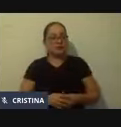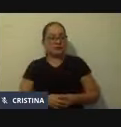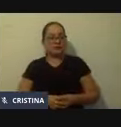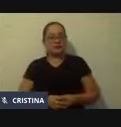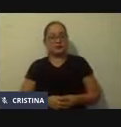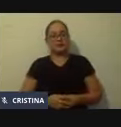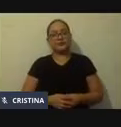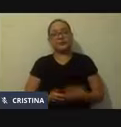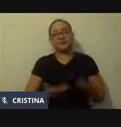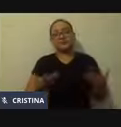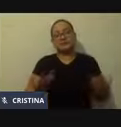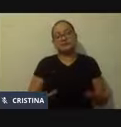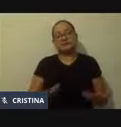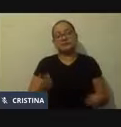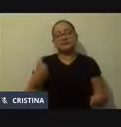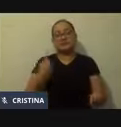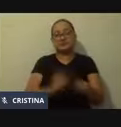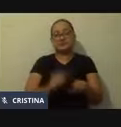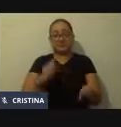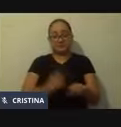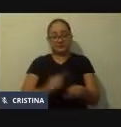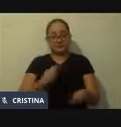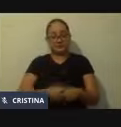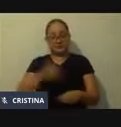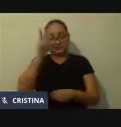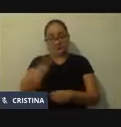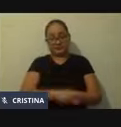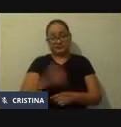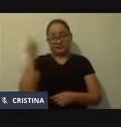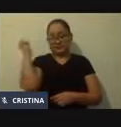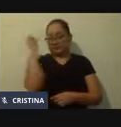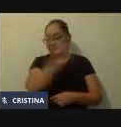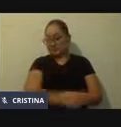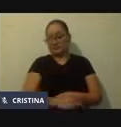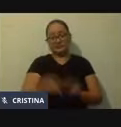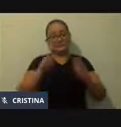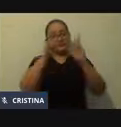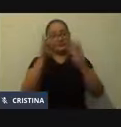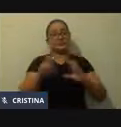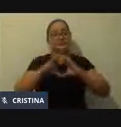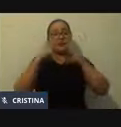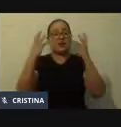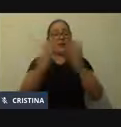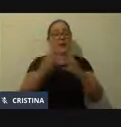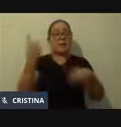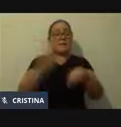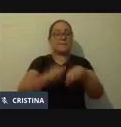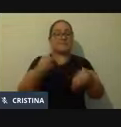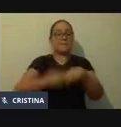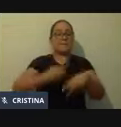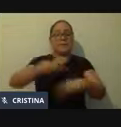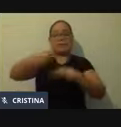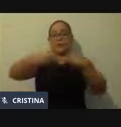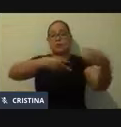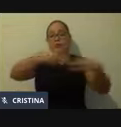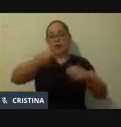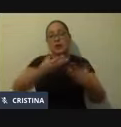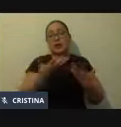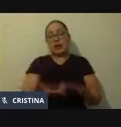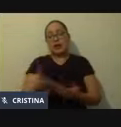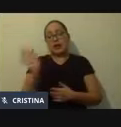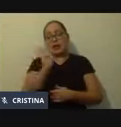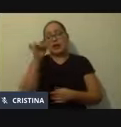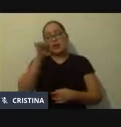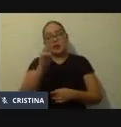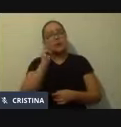Es una enfermedad y una situación terrible, o sea, el tema de la pandemia es terrible, ya lo has oído seguramente